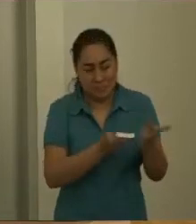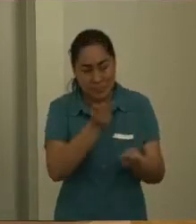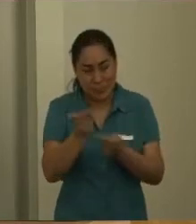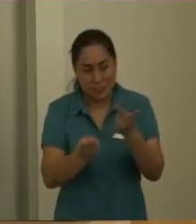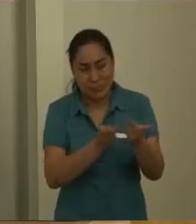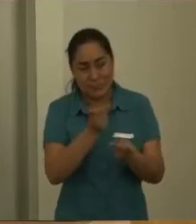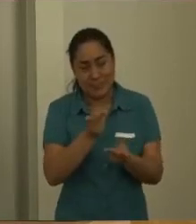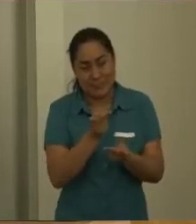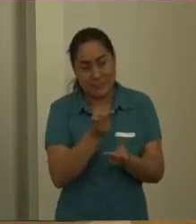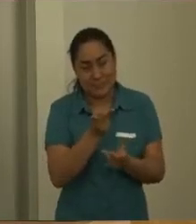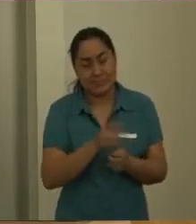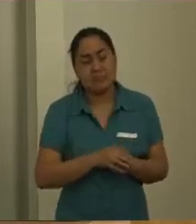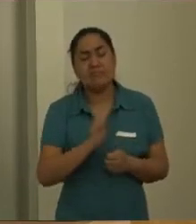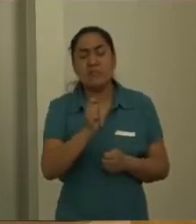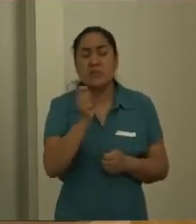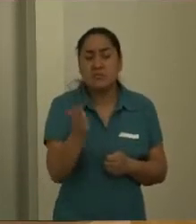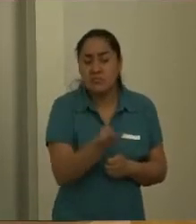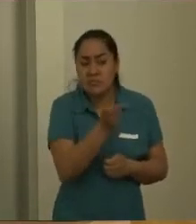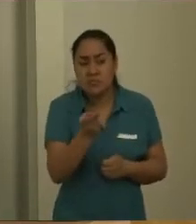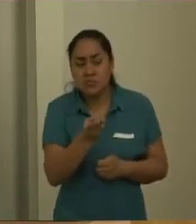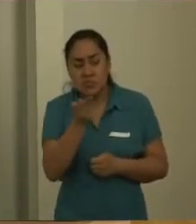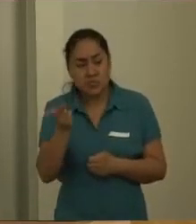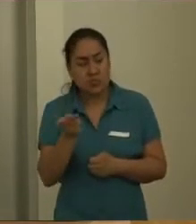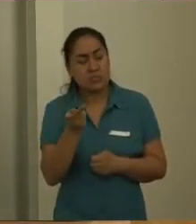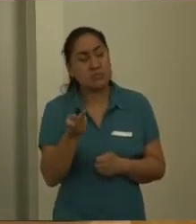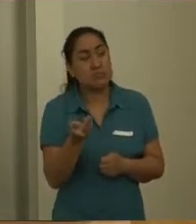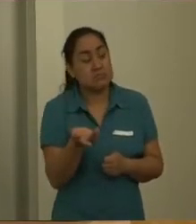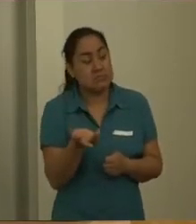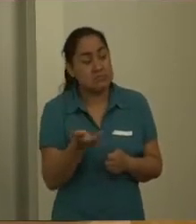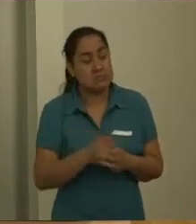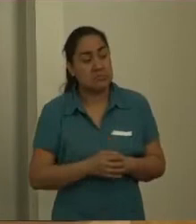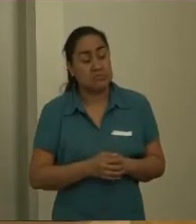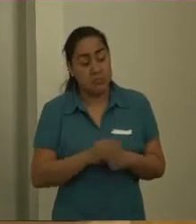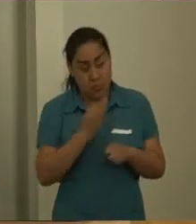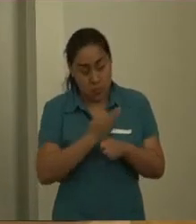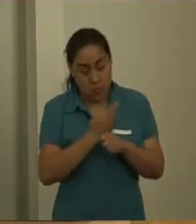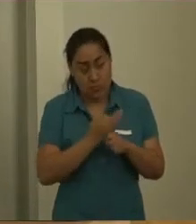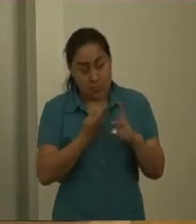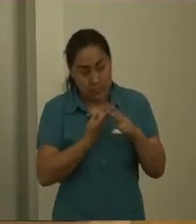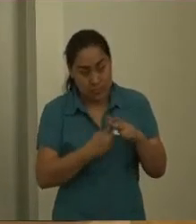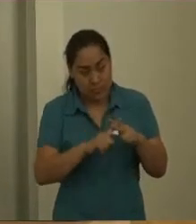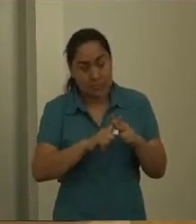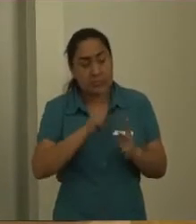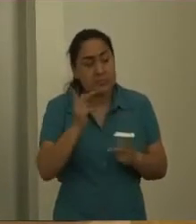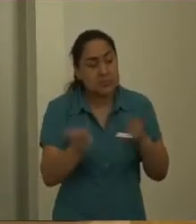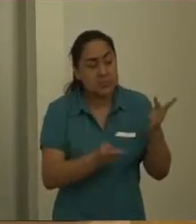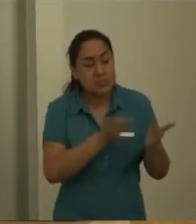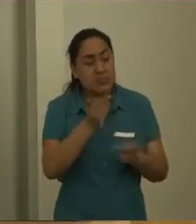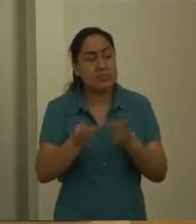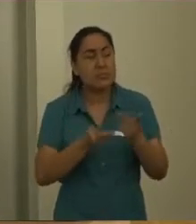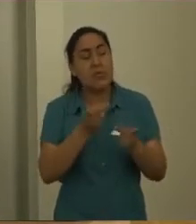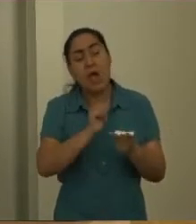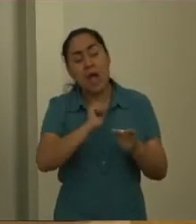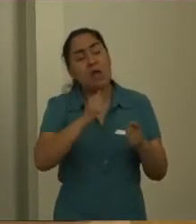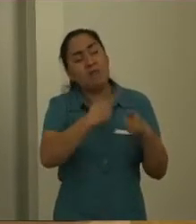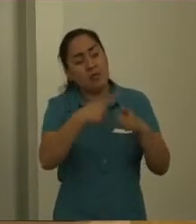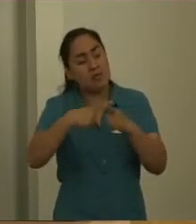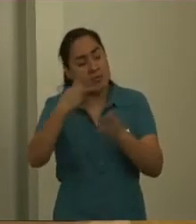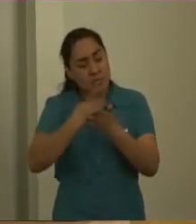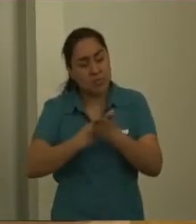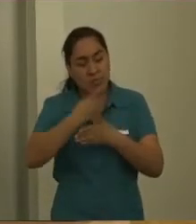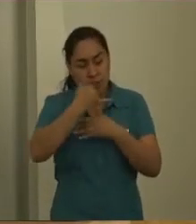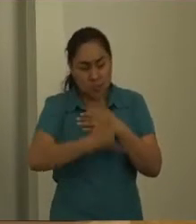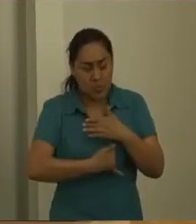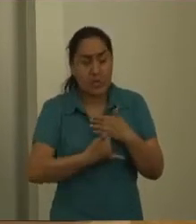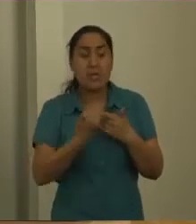consulta por un lado podemos decir que se han empezado a celebrar consultas ante ciertos proyectos y